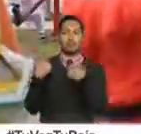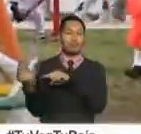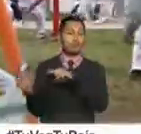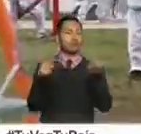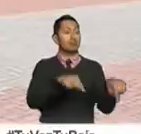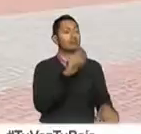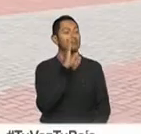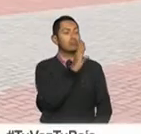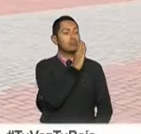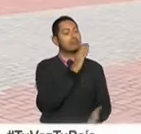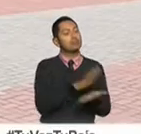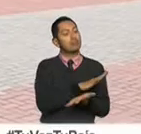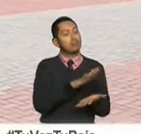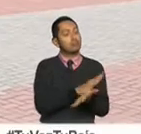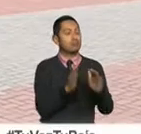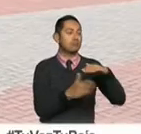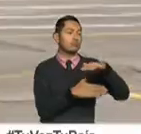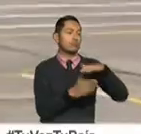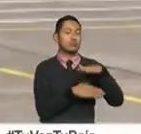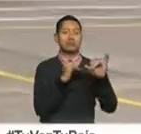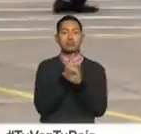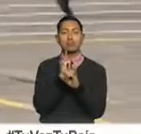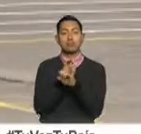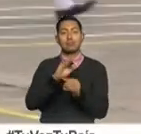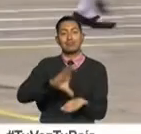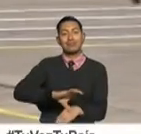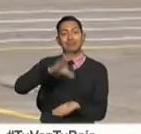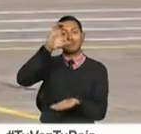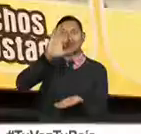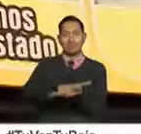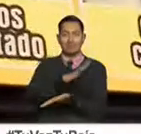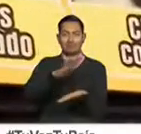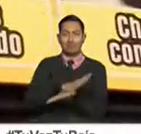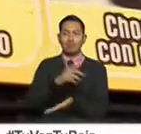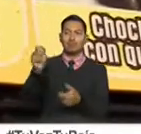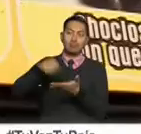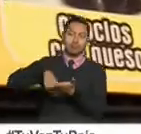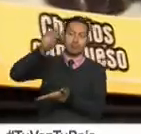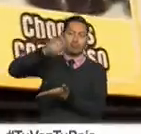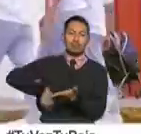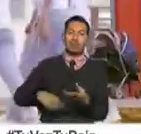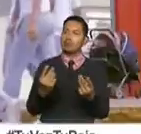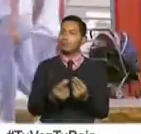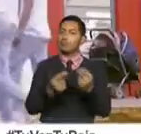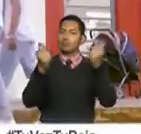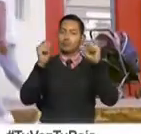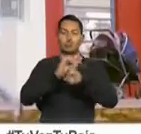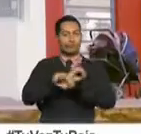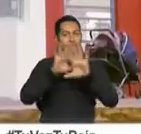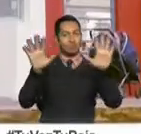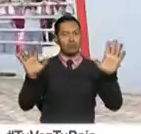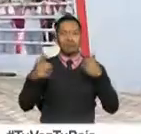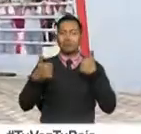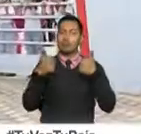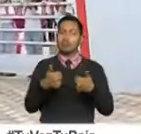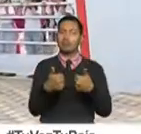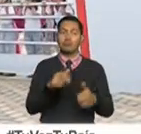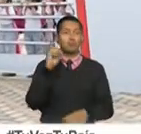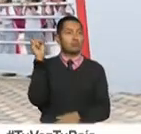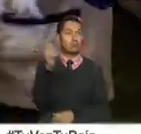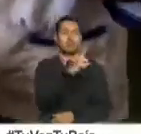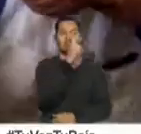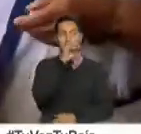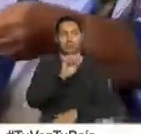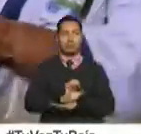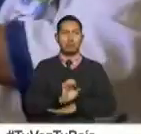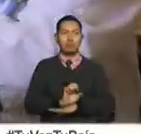De esta forma, las instituciones educativas contratan el servicio de forma ágil, transparente y eficaz en todo el